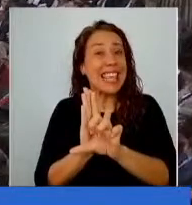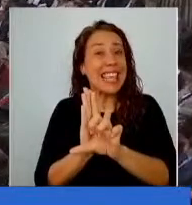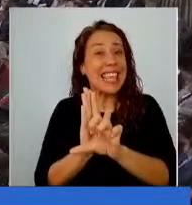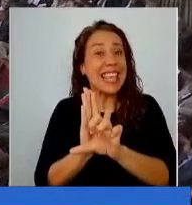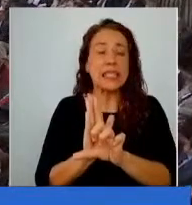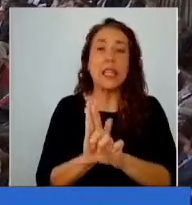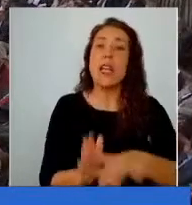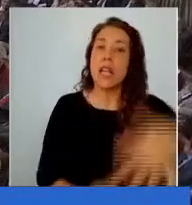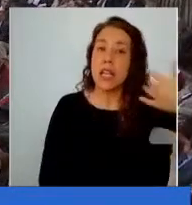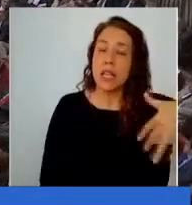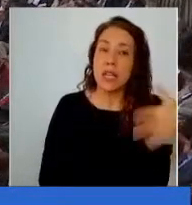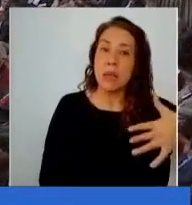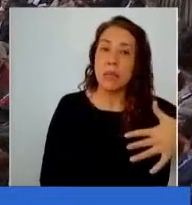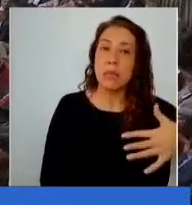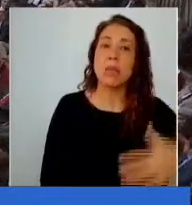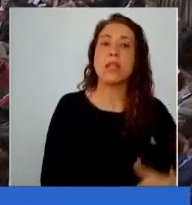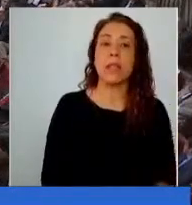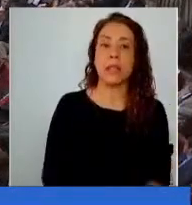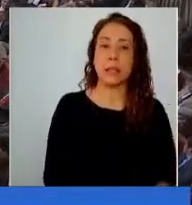en el bolsillo electrónico